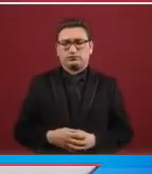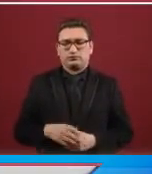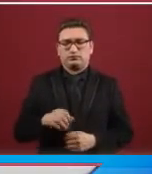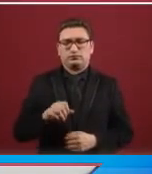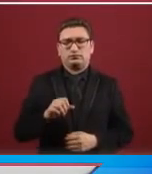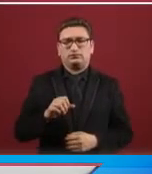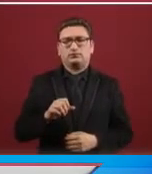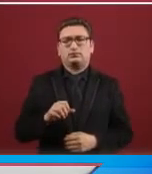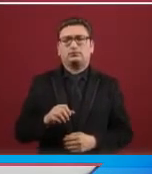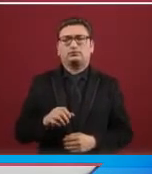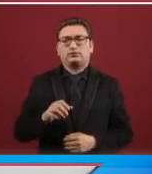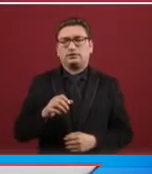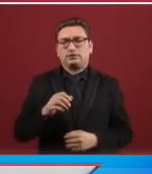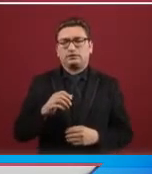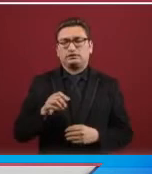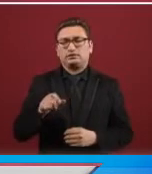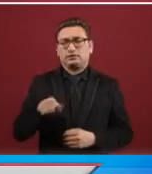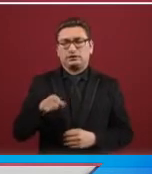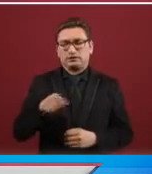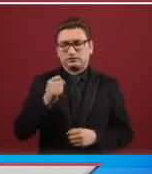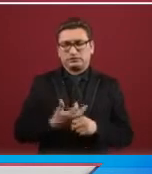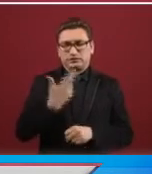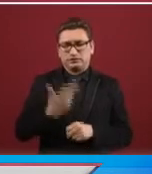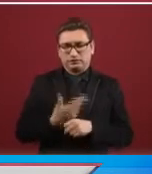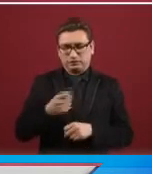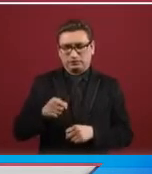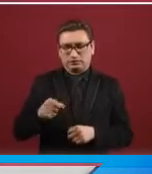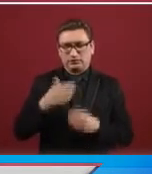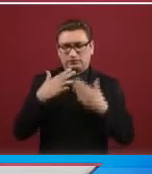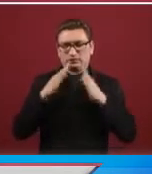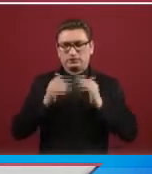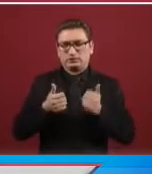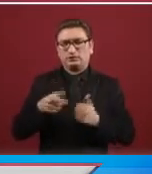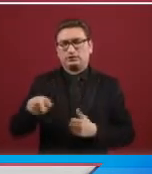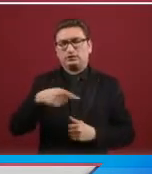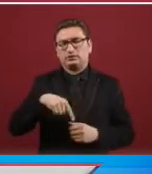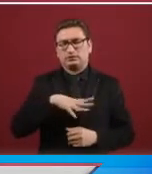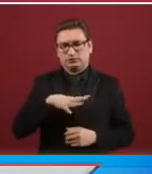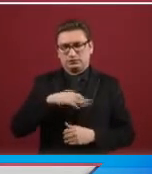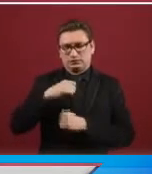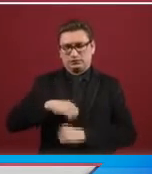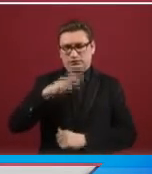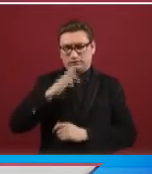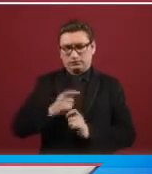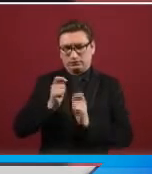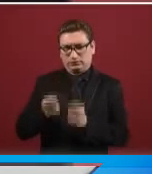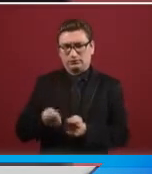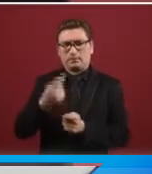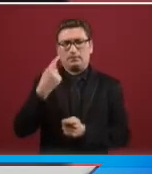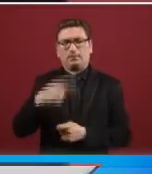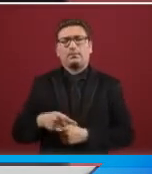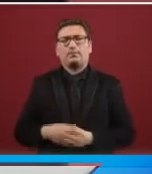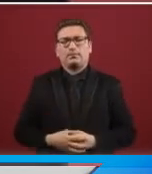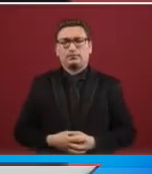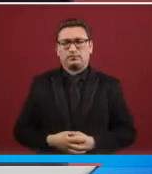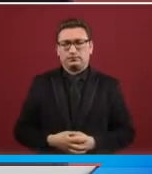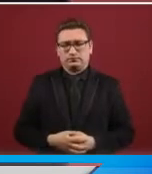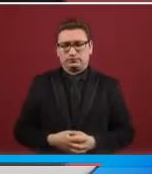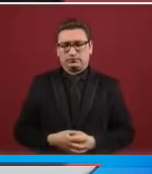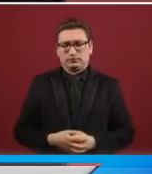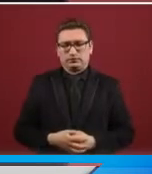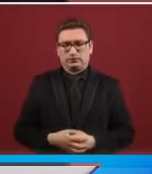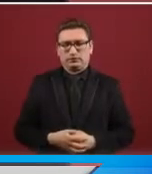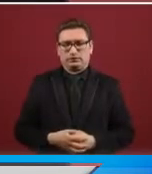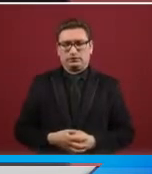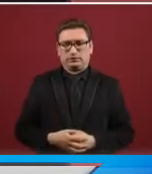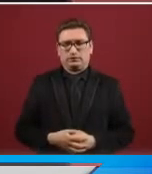dominio. El presidente Andrés Manuel López Obrador celebra la aprobación de la Ley de Extinción de Dominio y la Ley de Austeridad. Con esta ley se permitirá